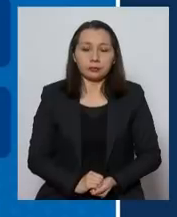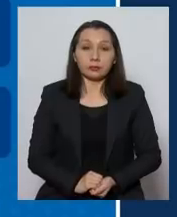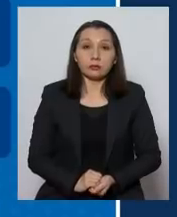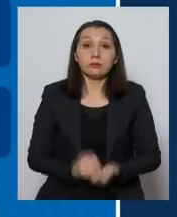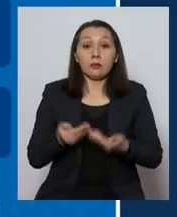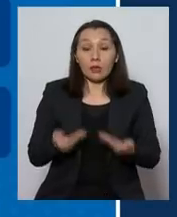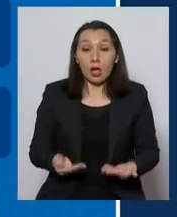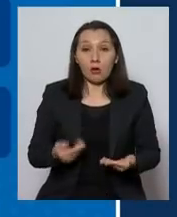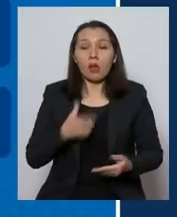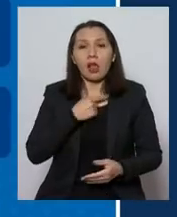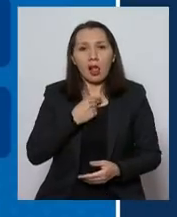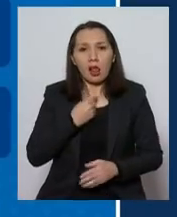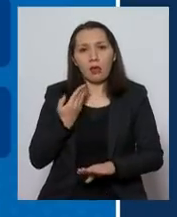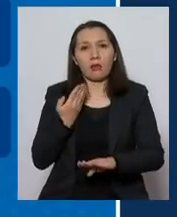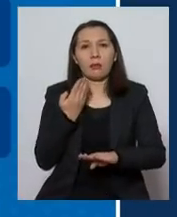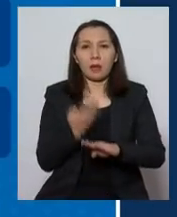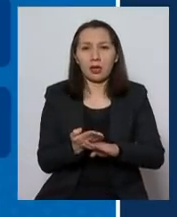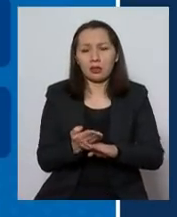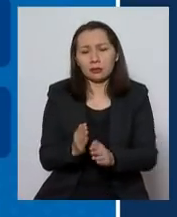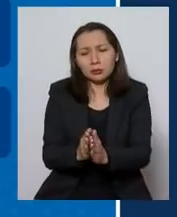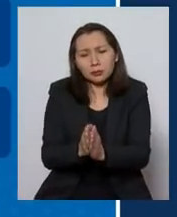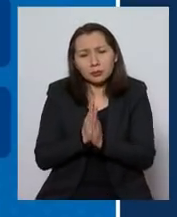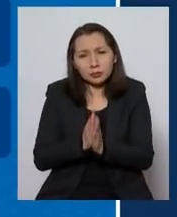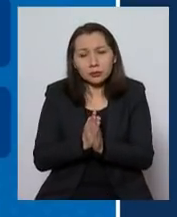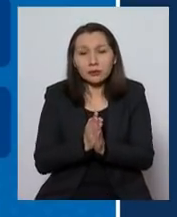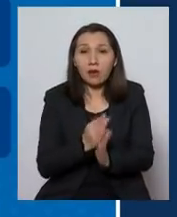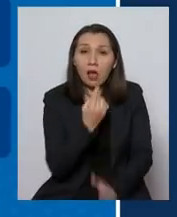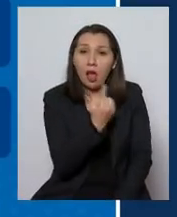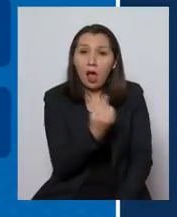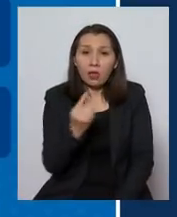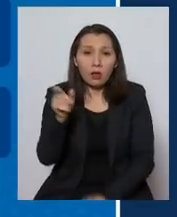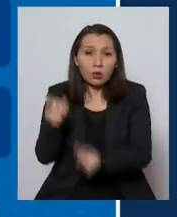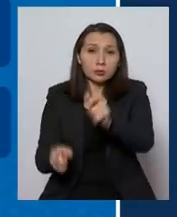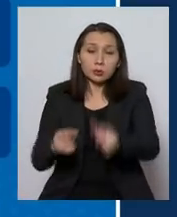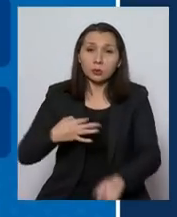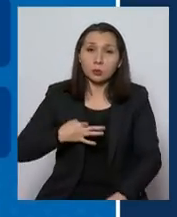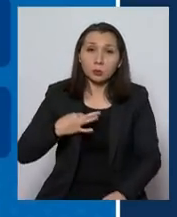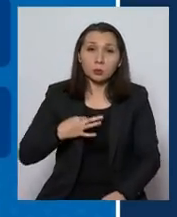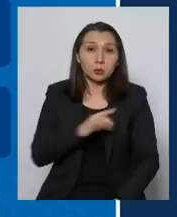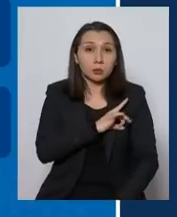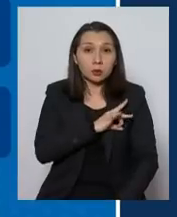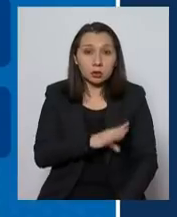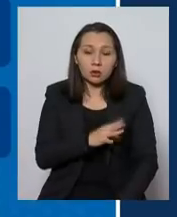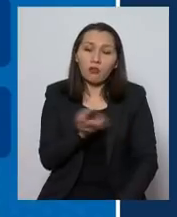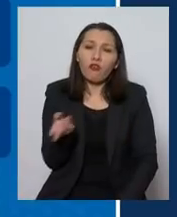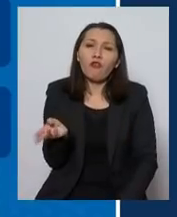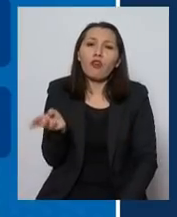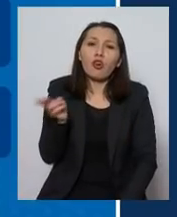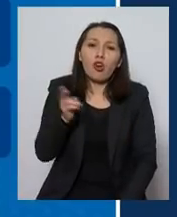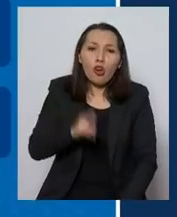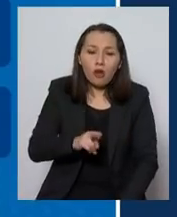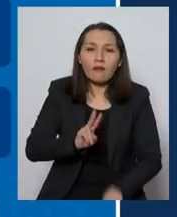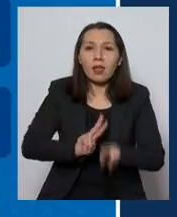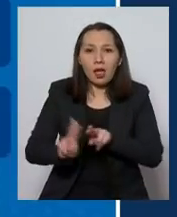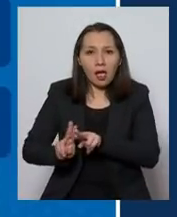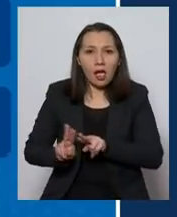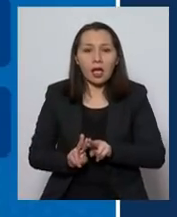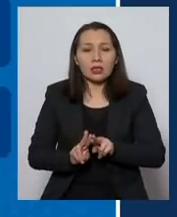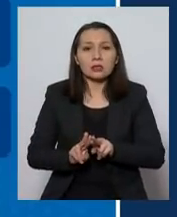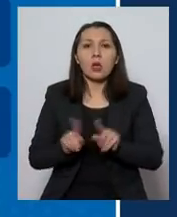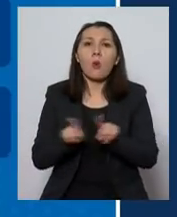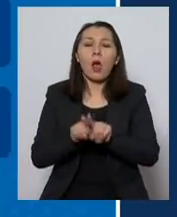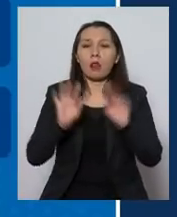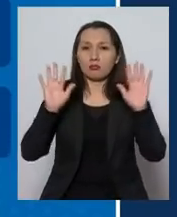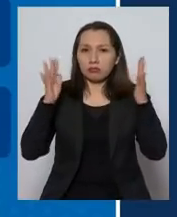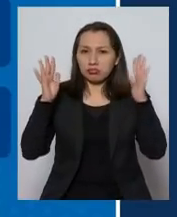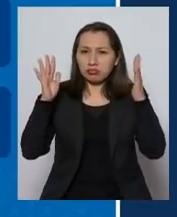Hoy quiero pedirles, quiero rogarles a cada uno de los ciudadanos que volvamos a realizar el